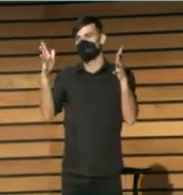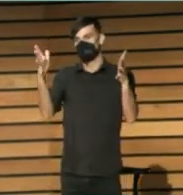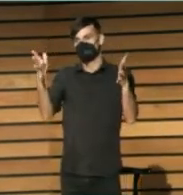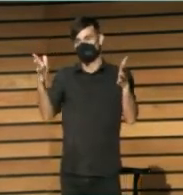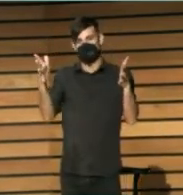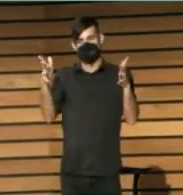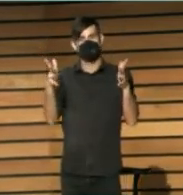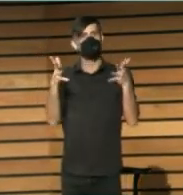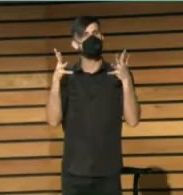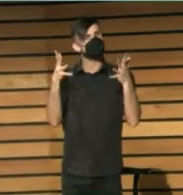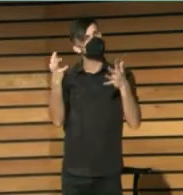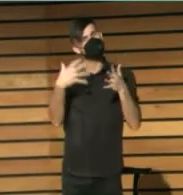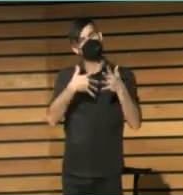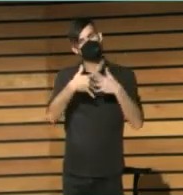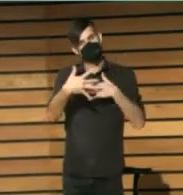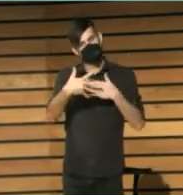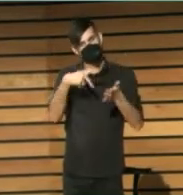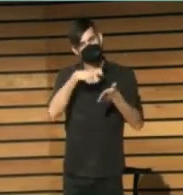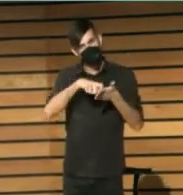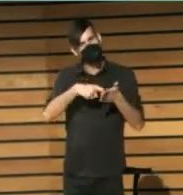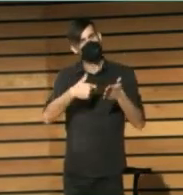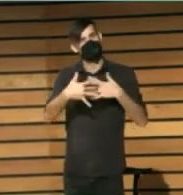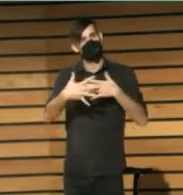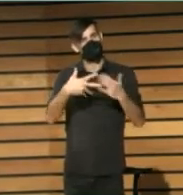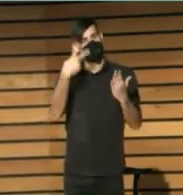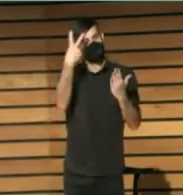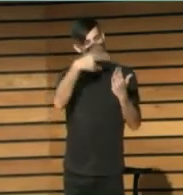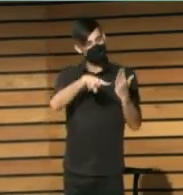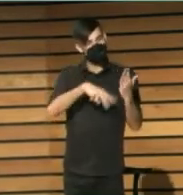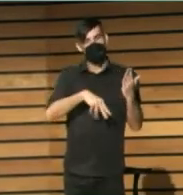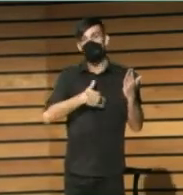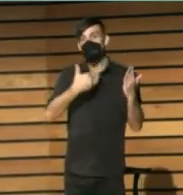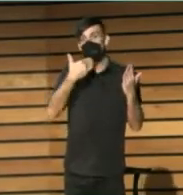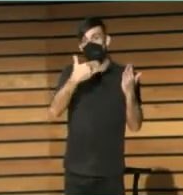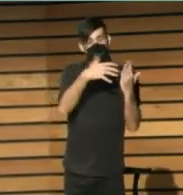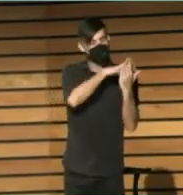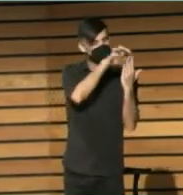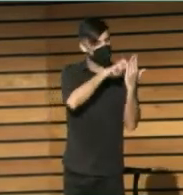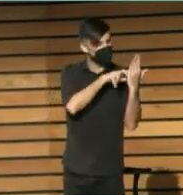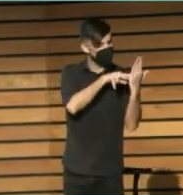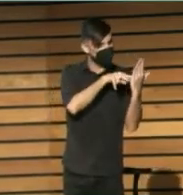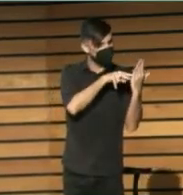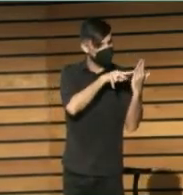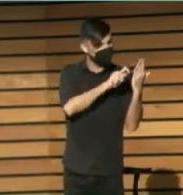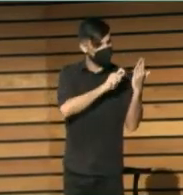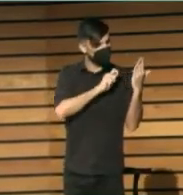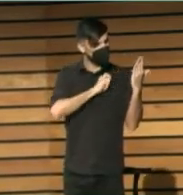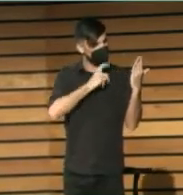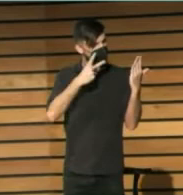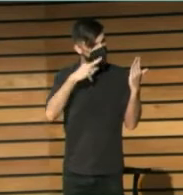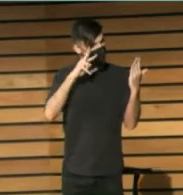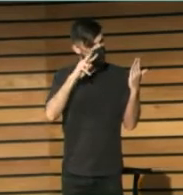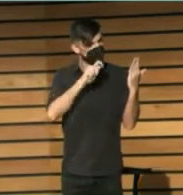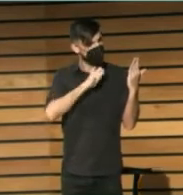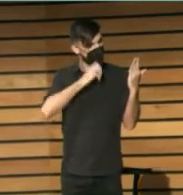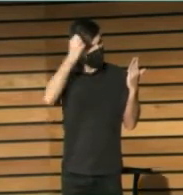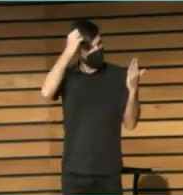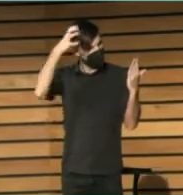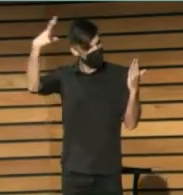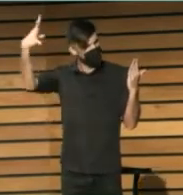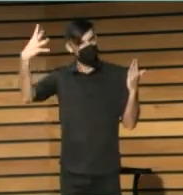generar vida a partir de los textos leídos. Pero hubo una época